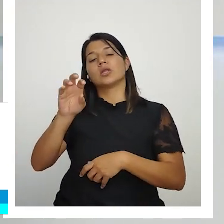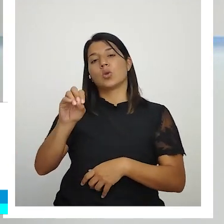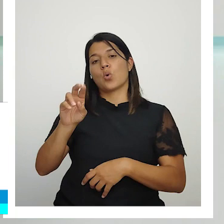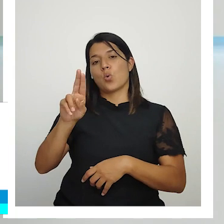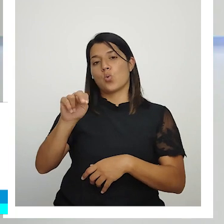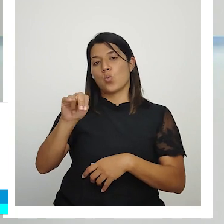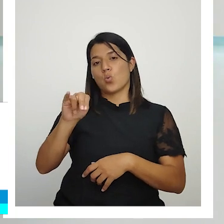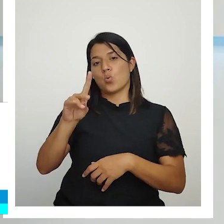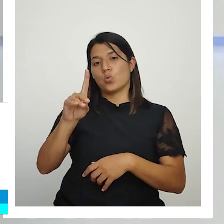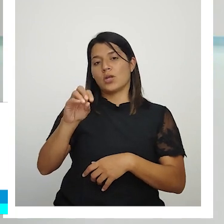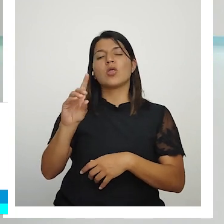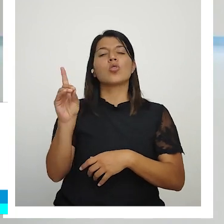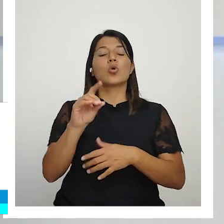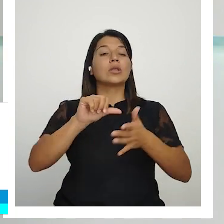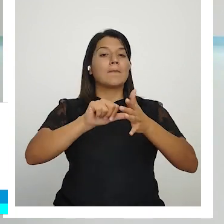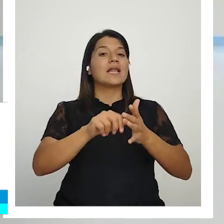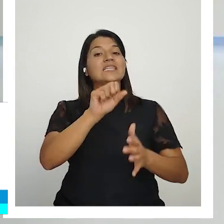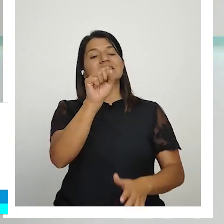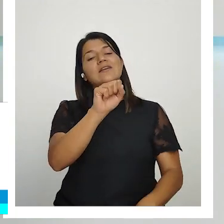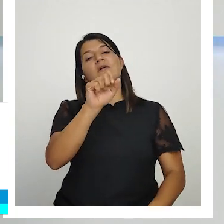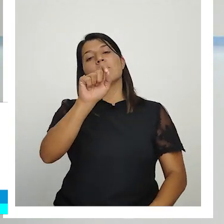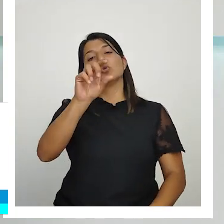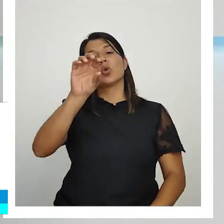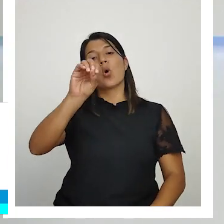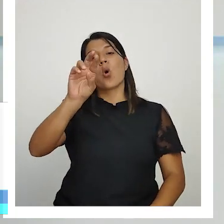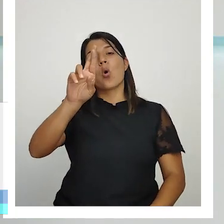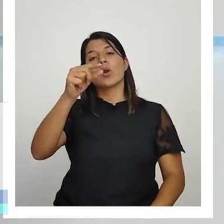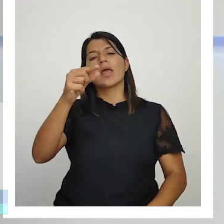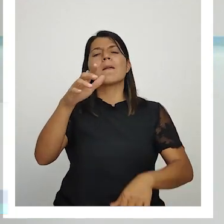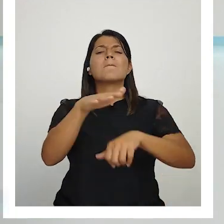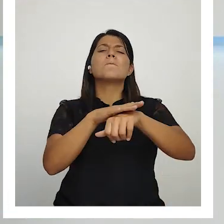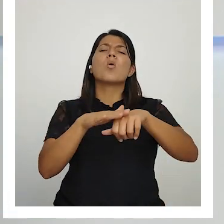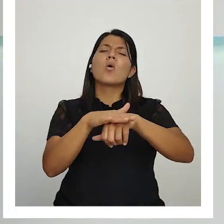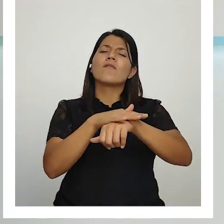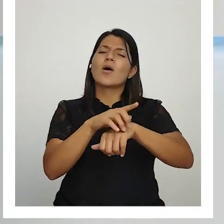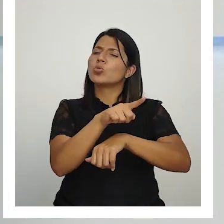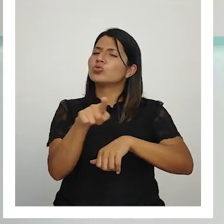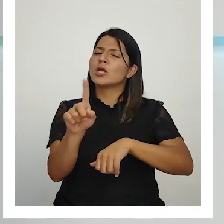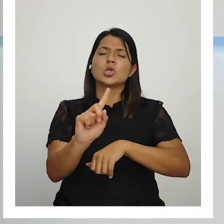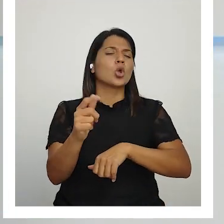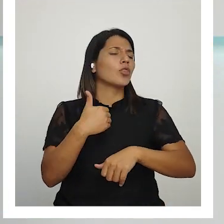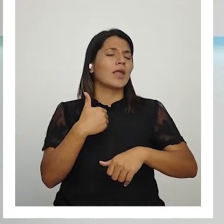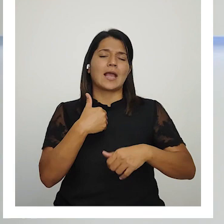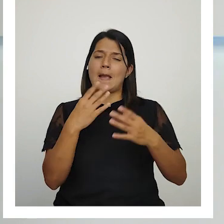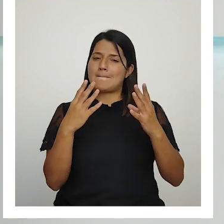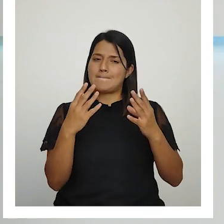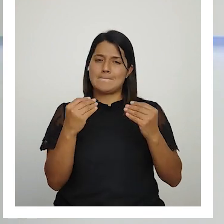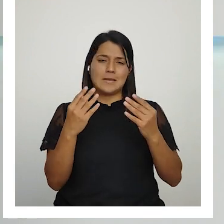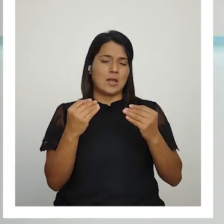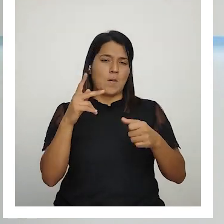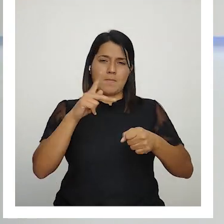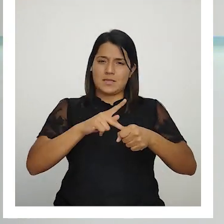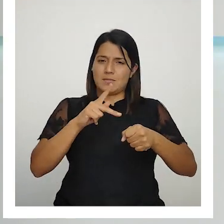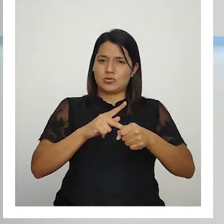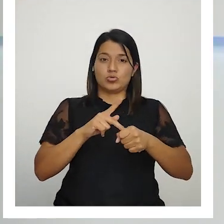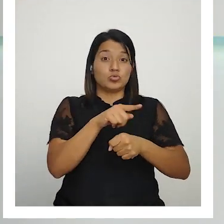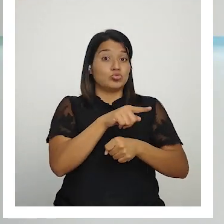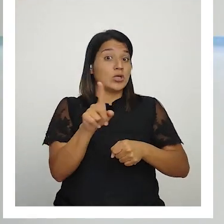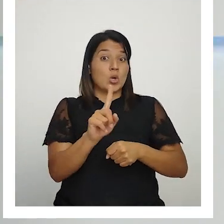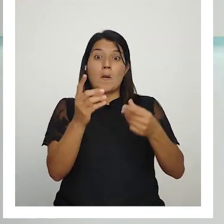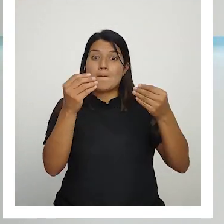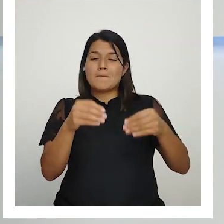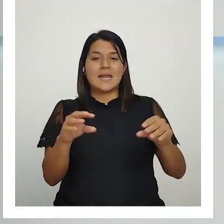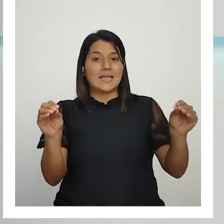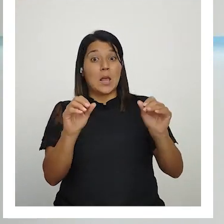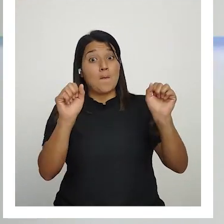Lo pueden hacer en la página chevening.org y por favor no tengan miedo de aplicar. No hay absolutamente nada que